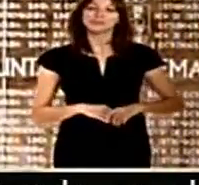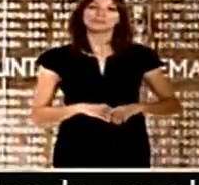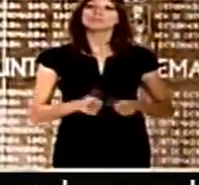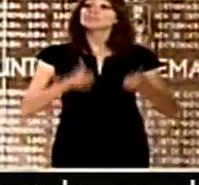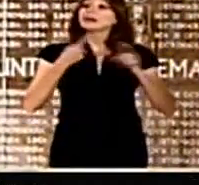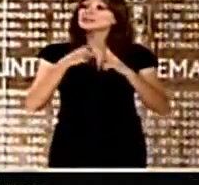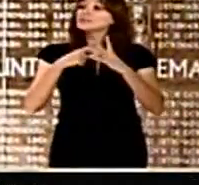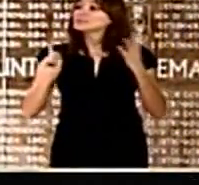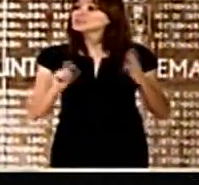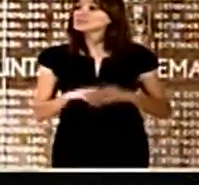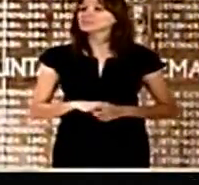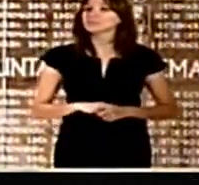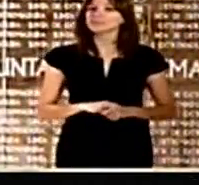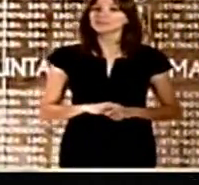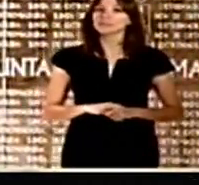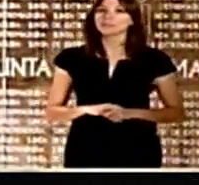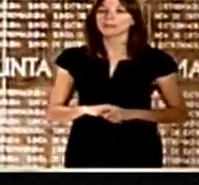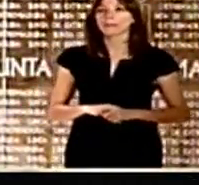¿Más cocina?